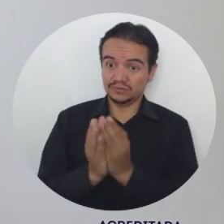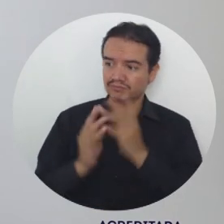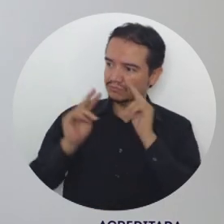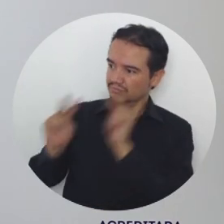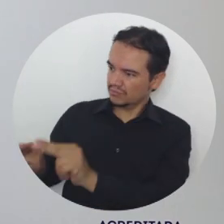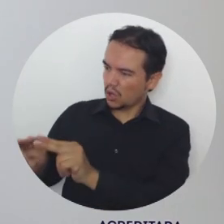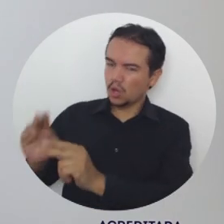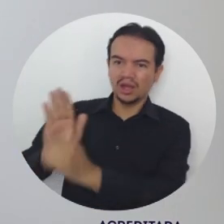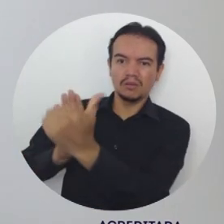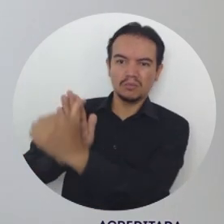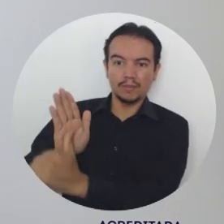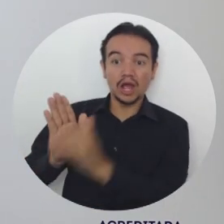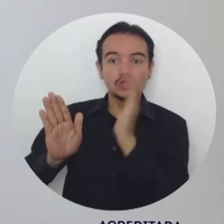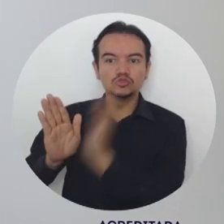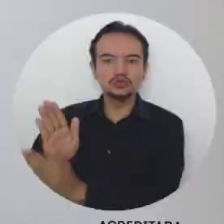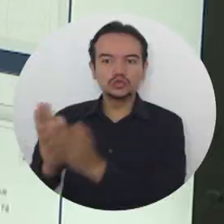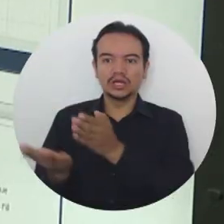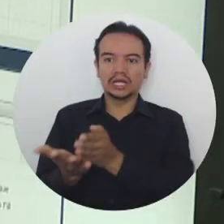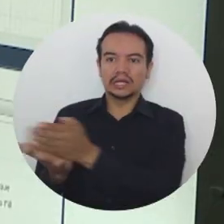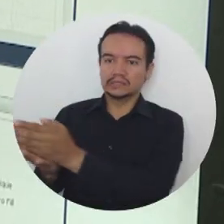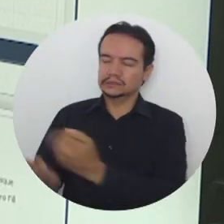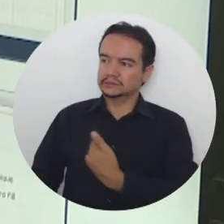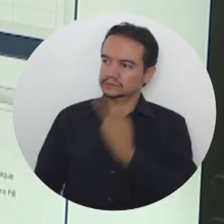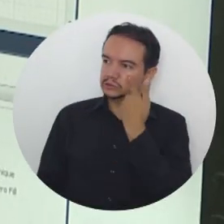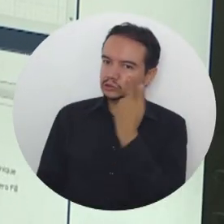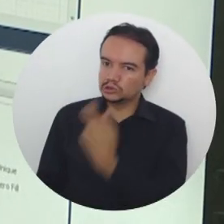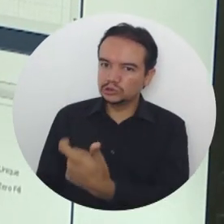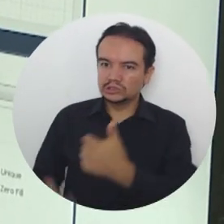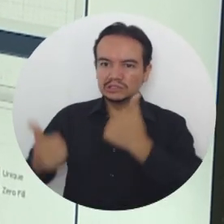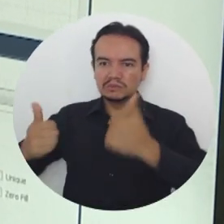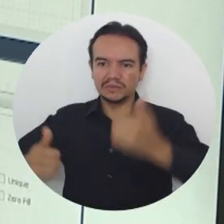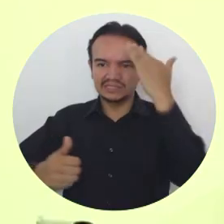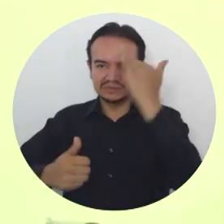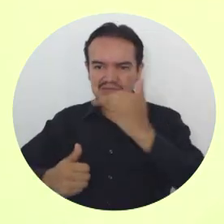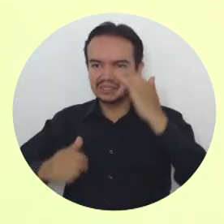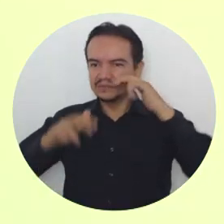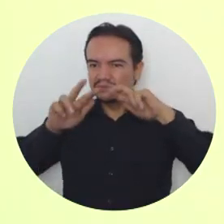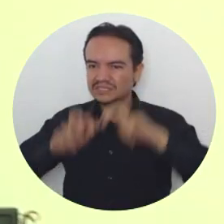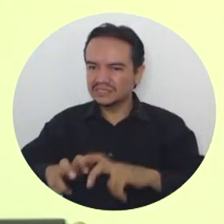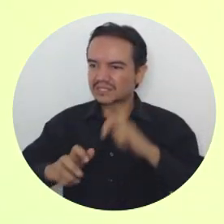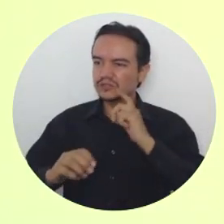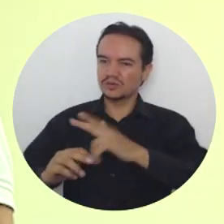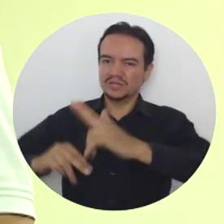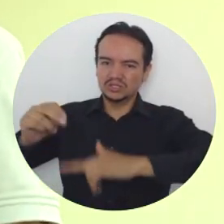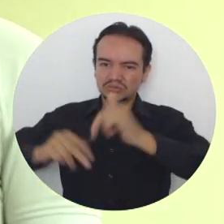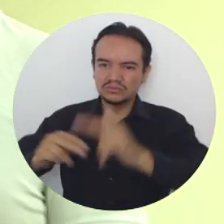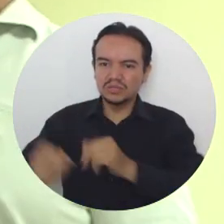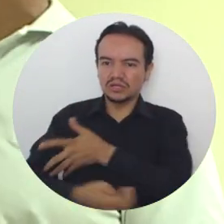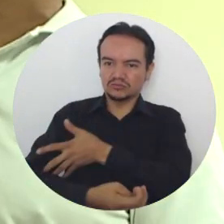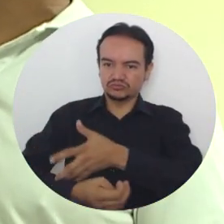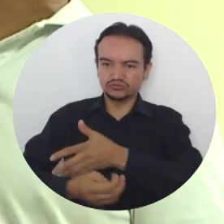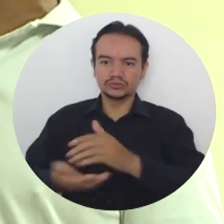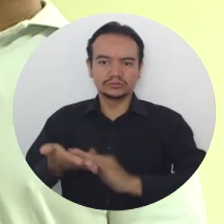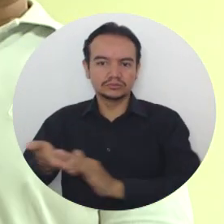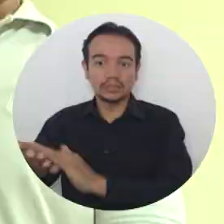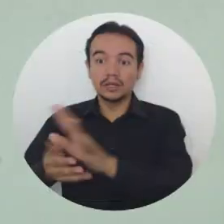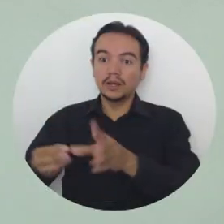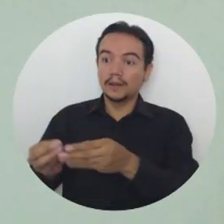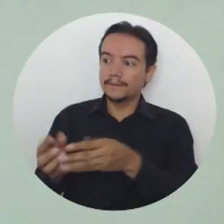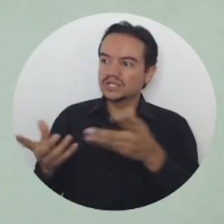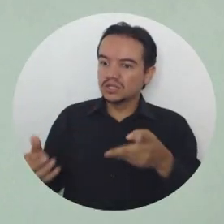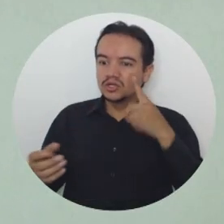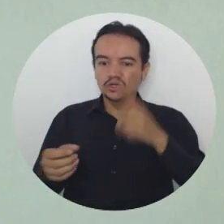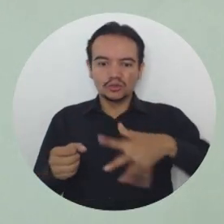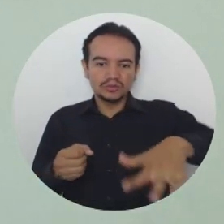programa, reflejados en varios componentes de su desarrollo académico, investigativo, en el fortalecimiento de su infraestructura, pero también en el impacto que